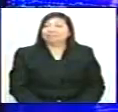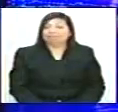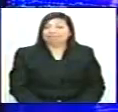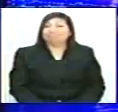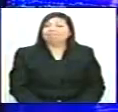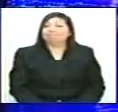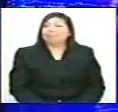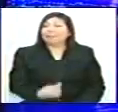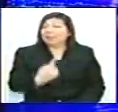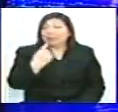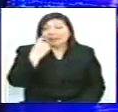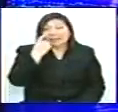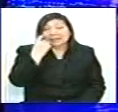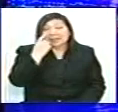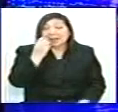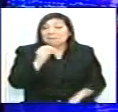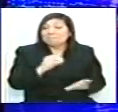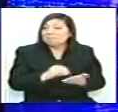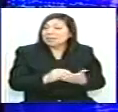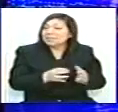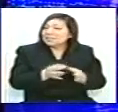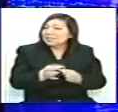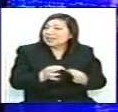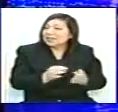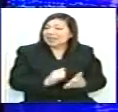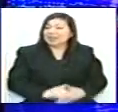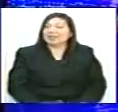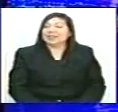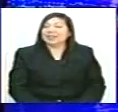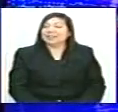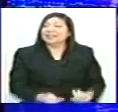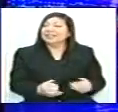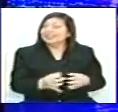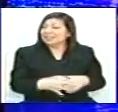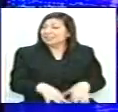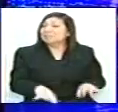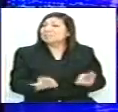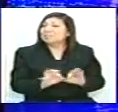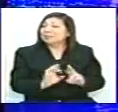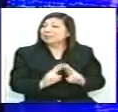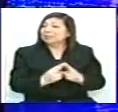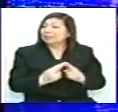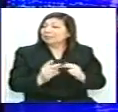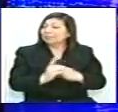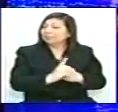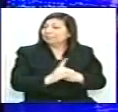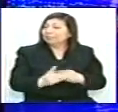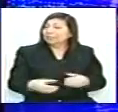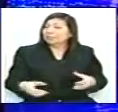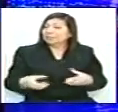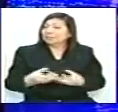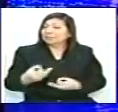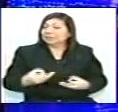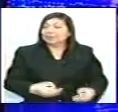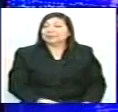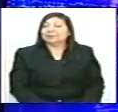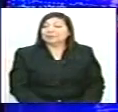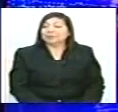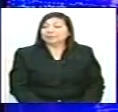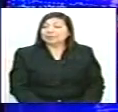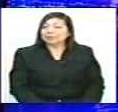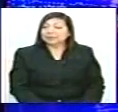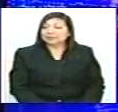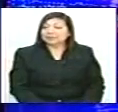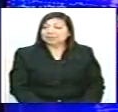Bien, y precisamente para conocer mayores detalles de lo que aconteció en esta importante sesión descentralizada de la Comisión de Presupuesto y Cuenta General de